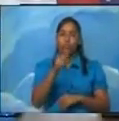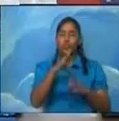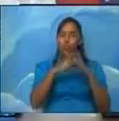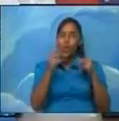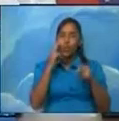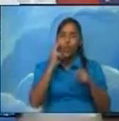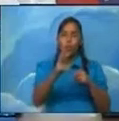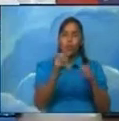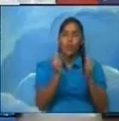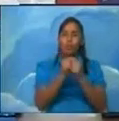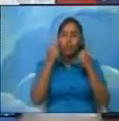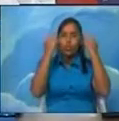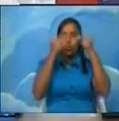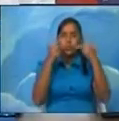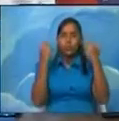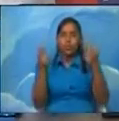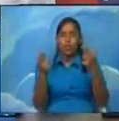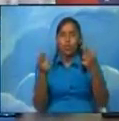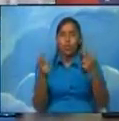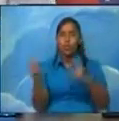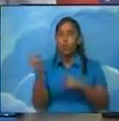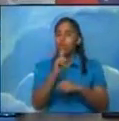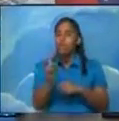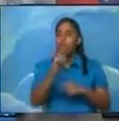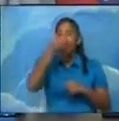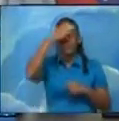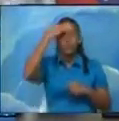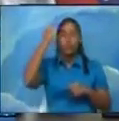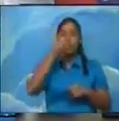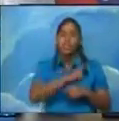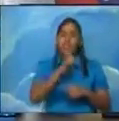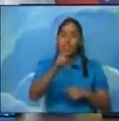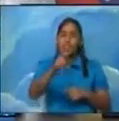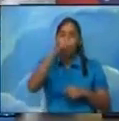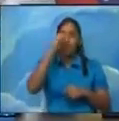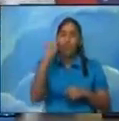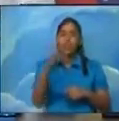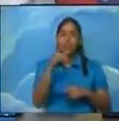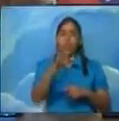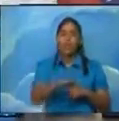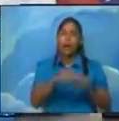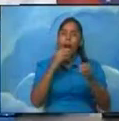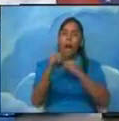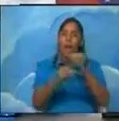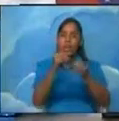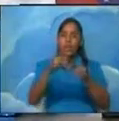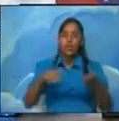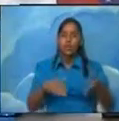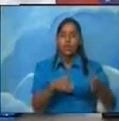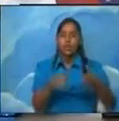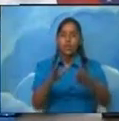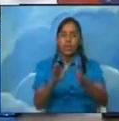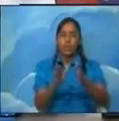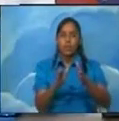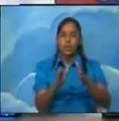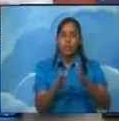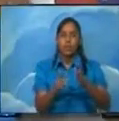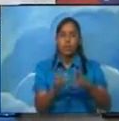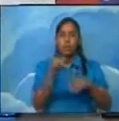vieron con sus ojos. No se olviden de lo que Dios ha hecho en el camino.